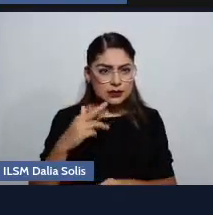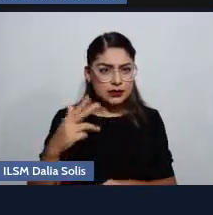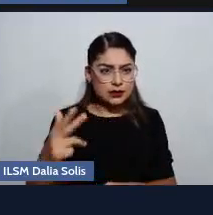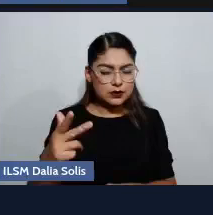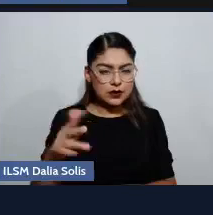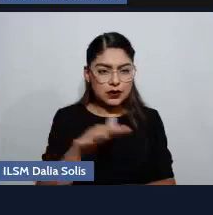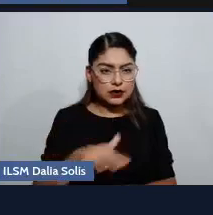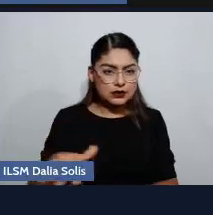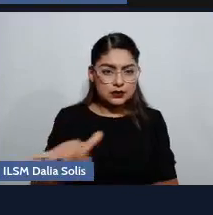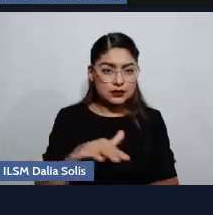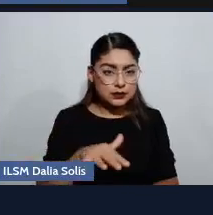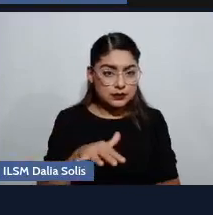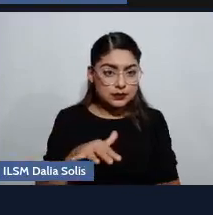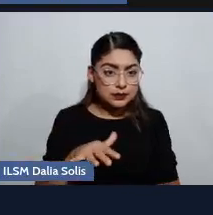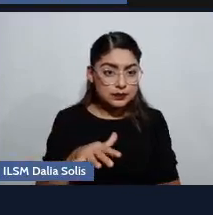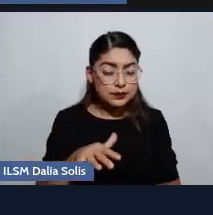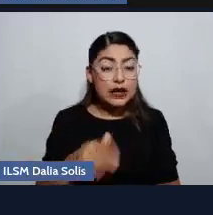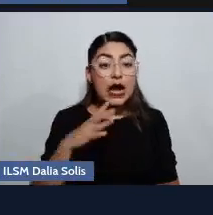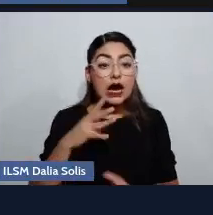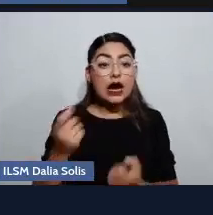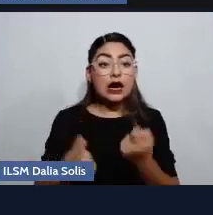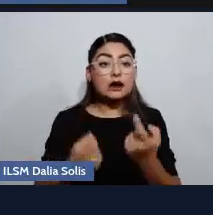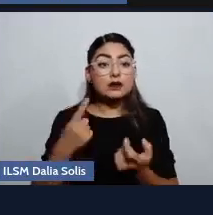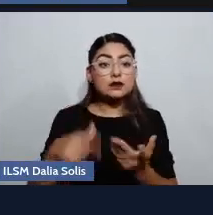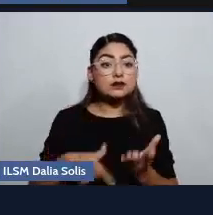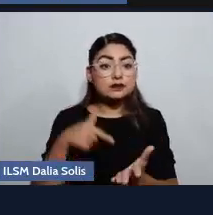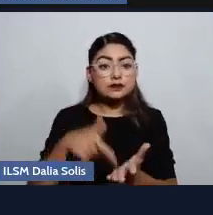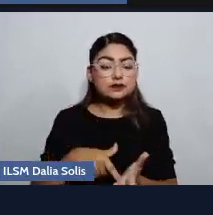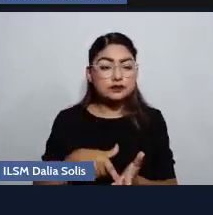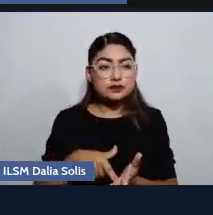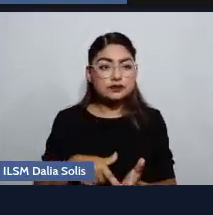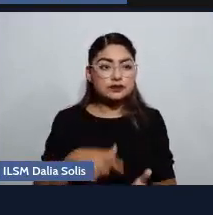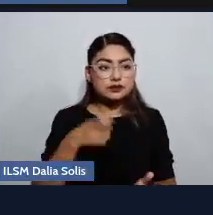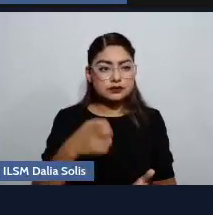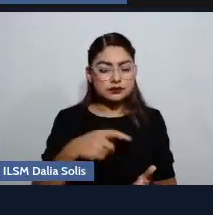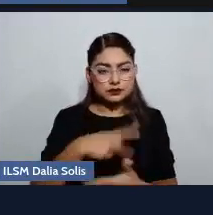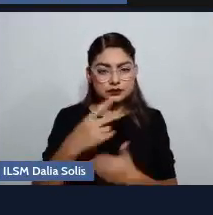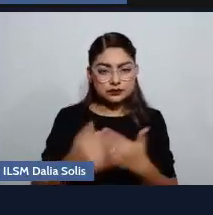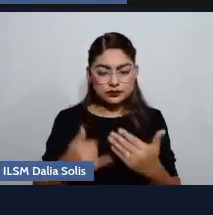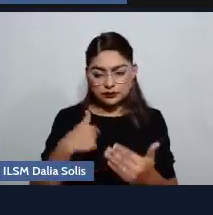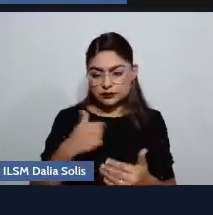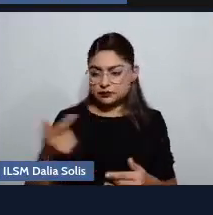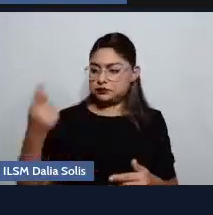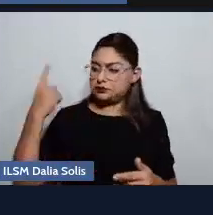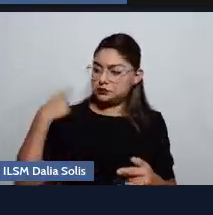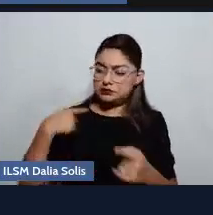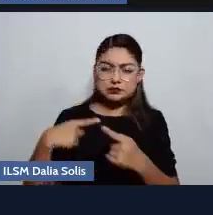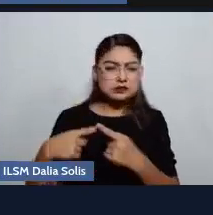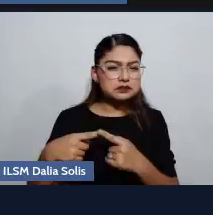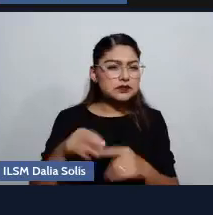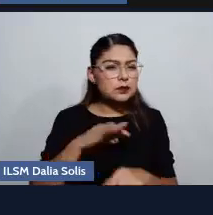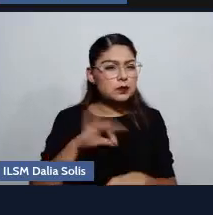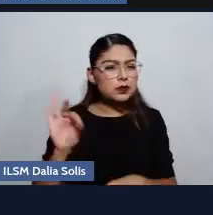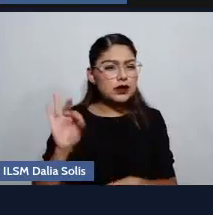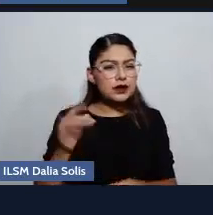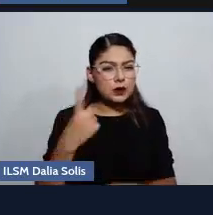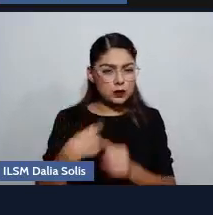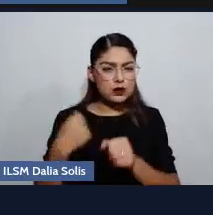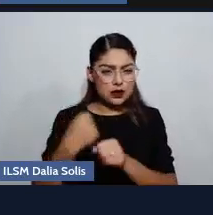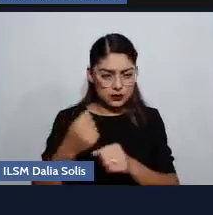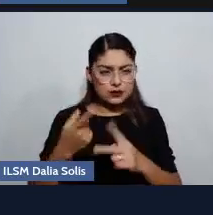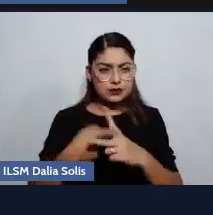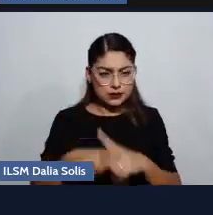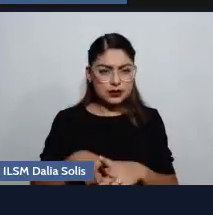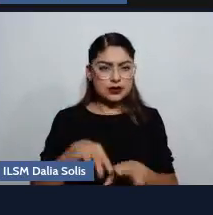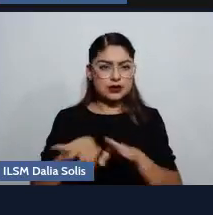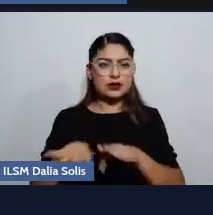cuentan, hay lugares, este proyecto yo lo llevo trabajando ya desde hace aproximadamente un año, año y medio, y hay lugares